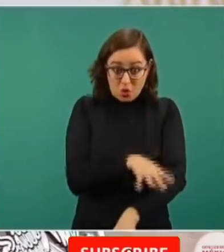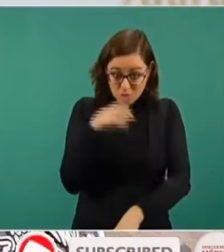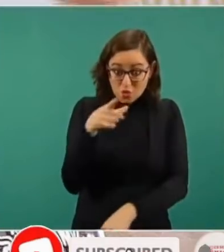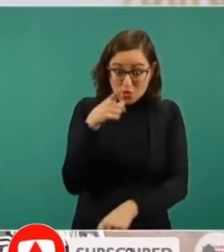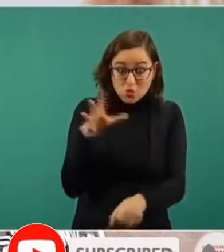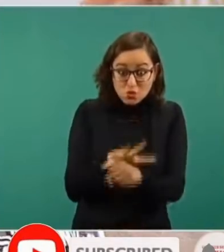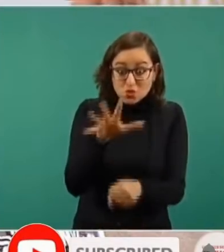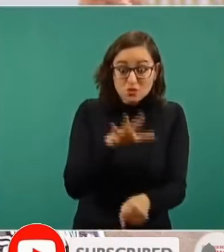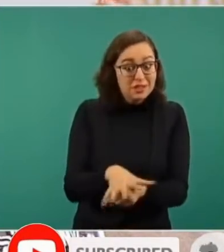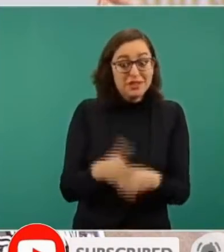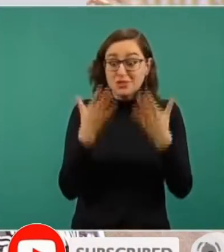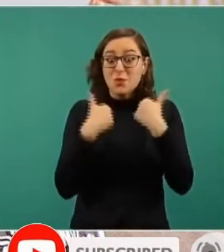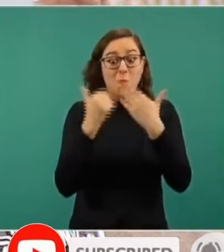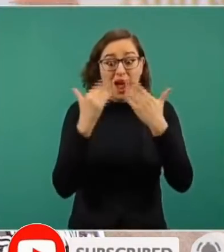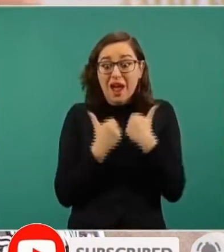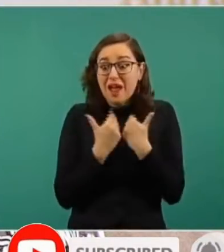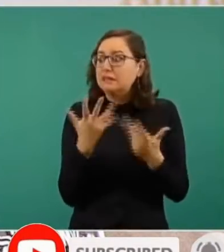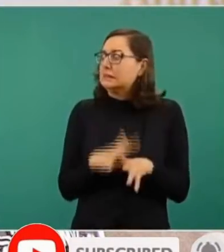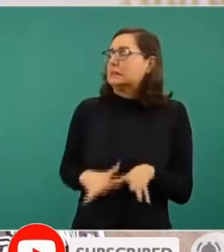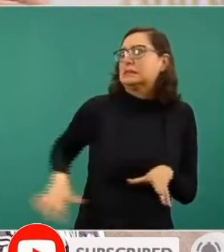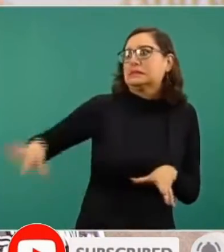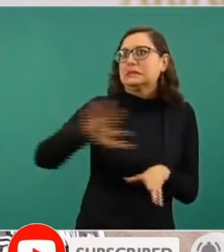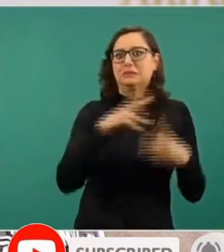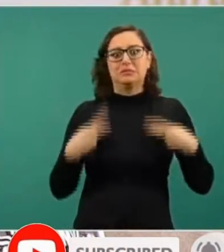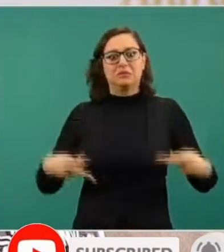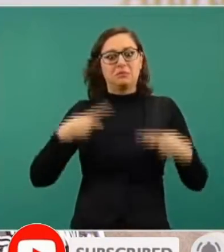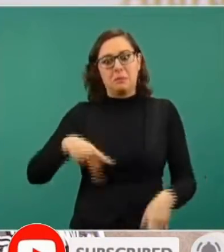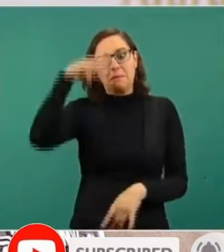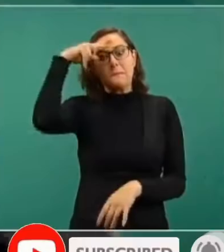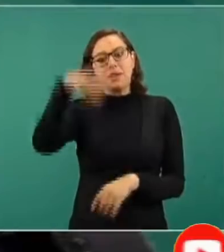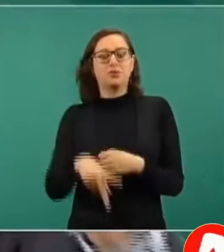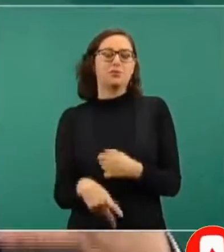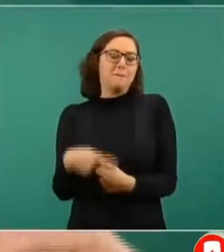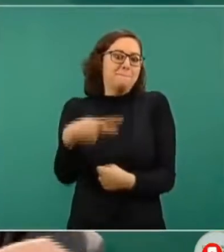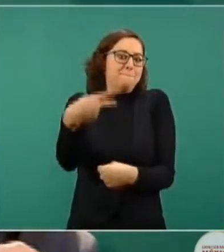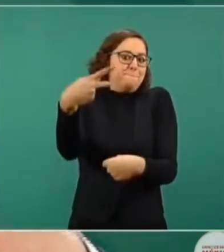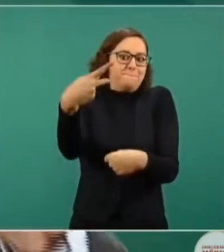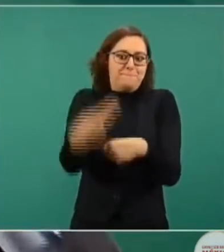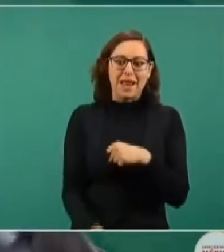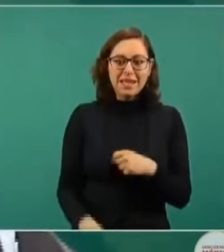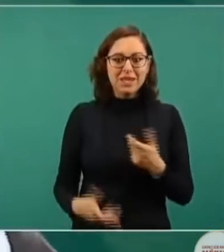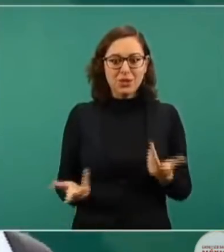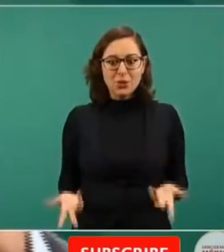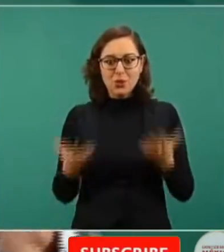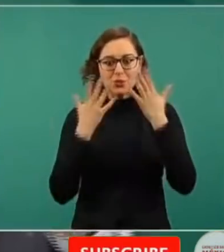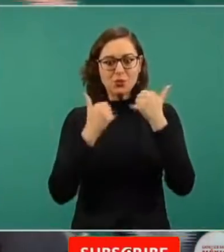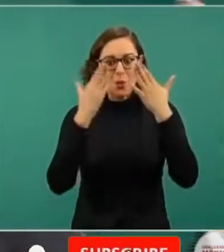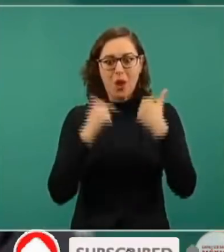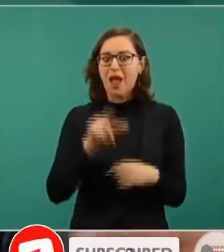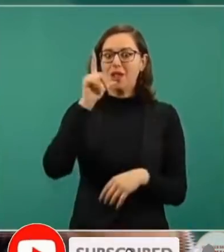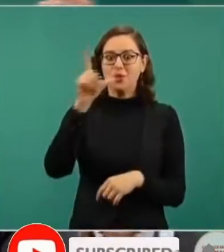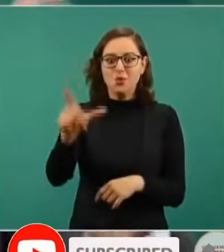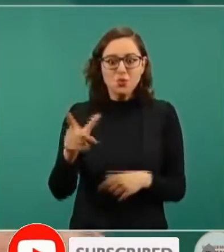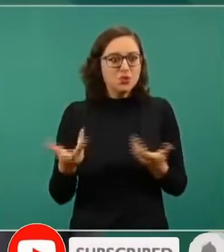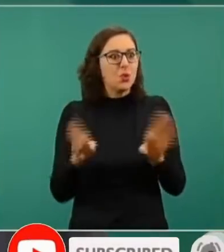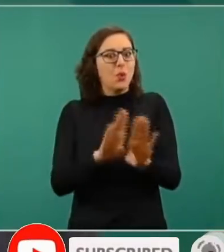peligro a todos los mexicanos, porque la red es la que nos lleva la electricidad a los domicilios, a las empresas,